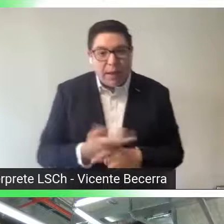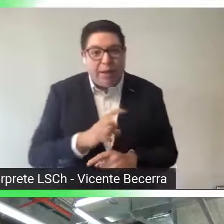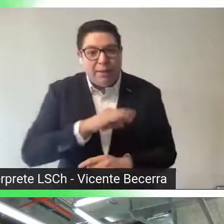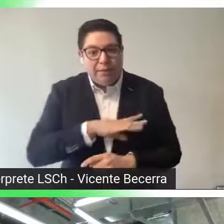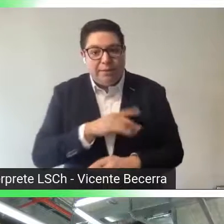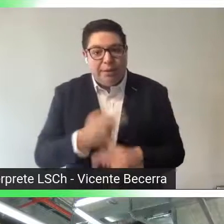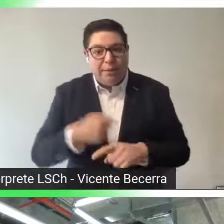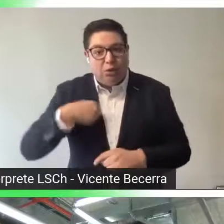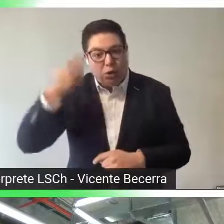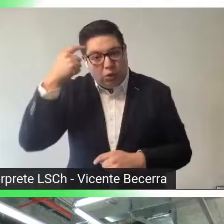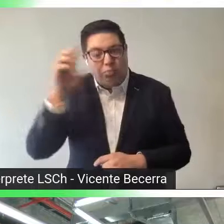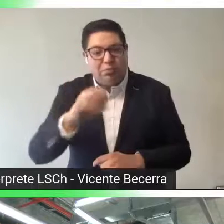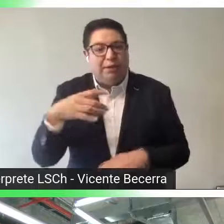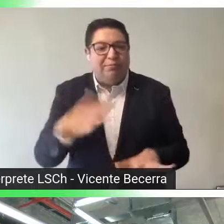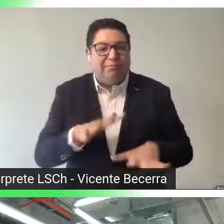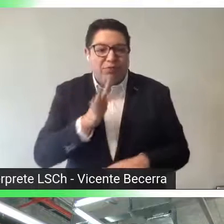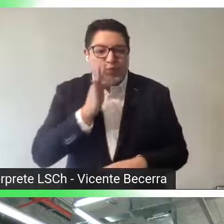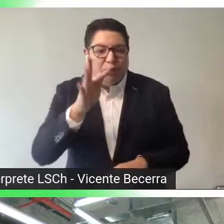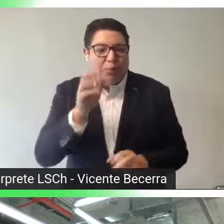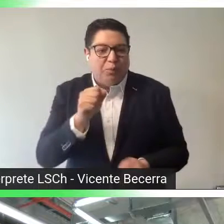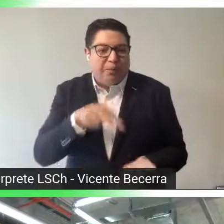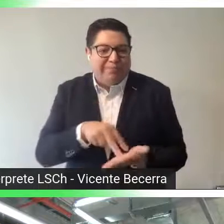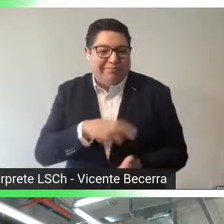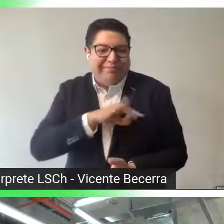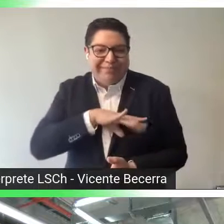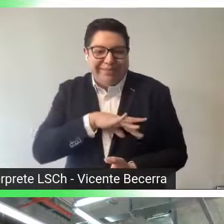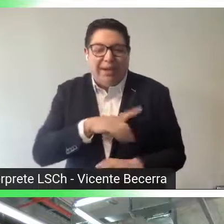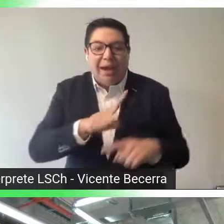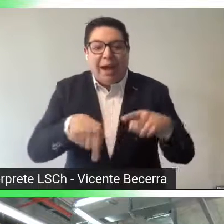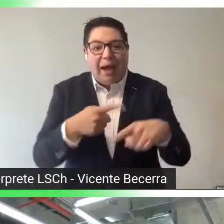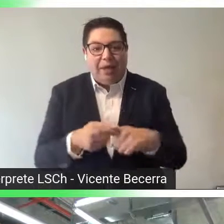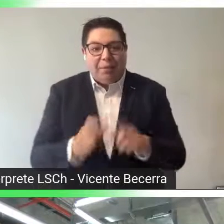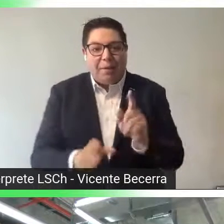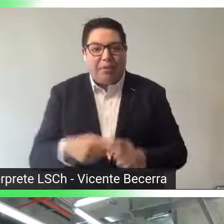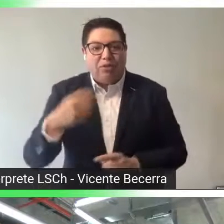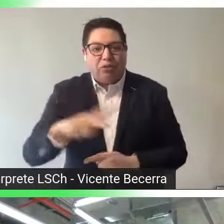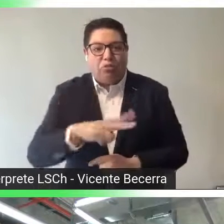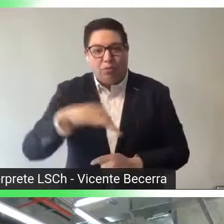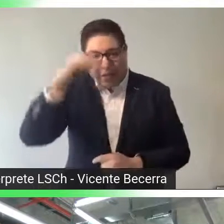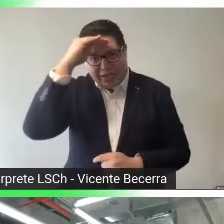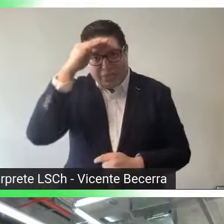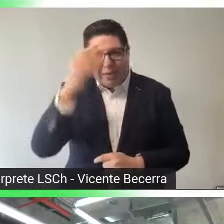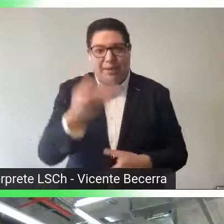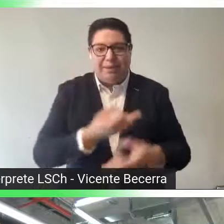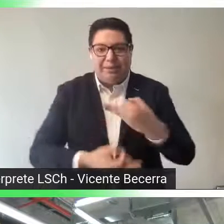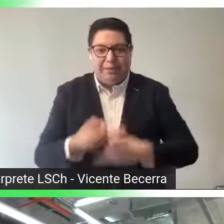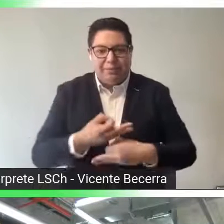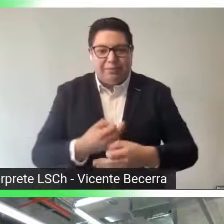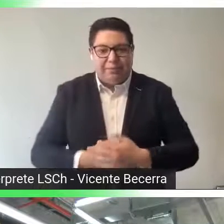tengo ninguna duda de eso. Pero también escuchar la experiencia.